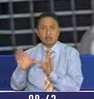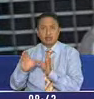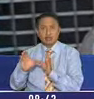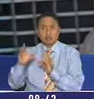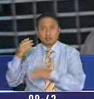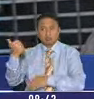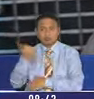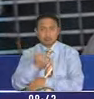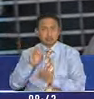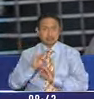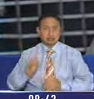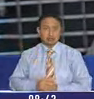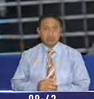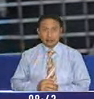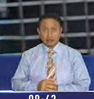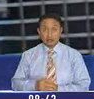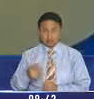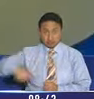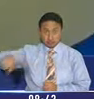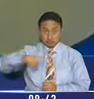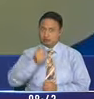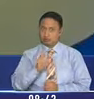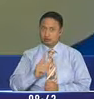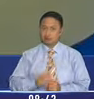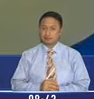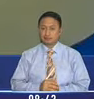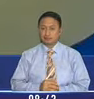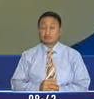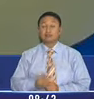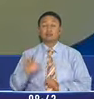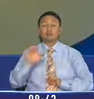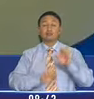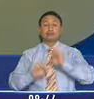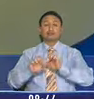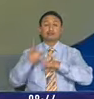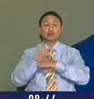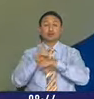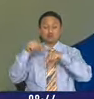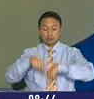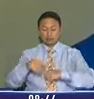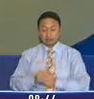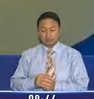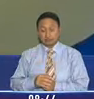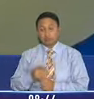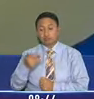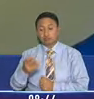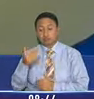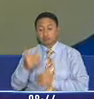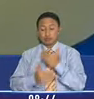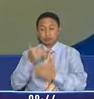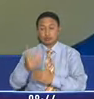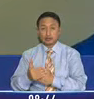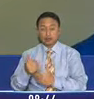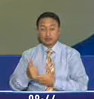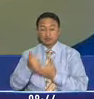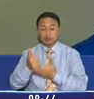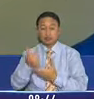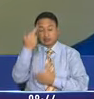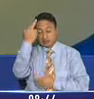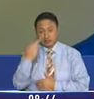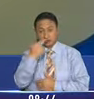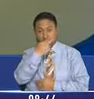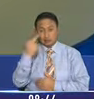certificados de vacunación y no serán devueltos. Fueron evaluados tanto clínicamente como van a entrar a un proceso de